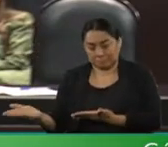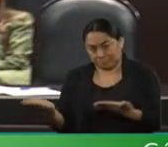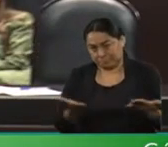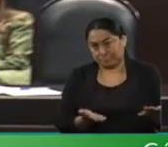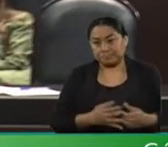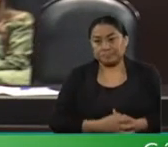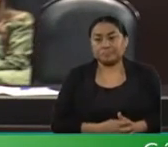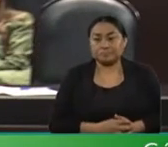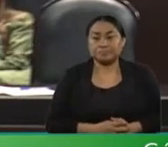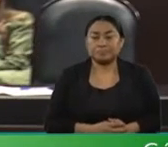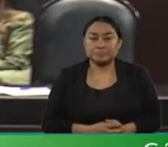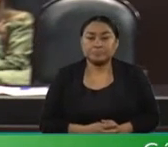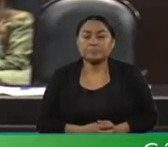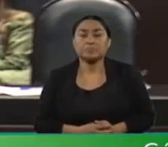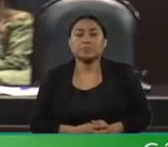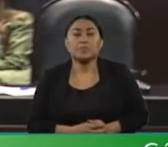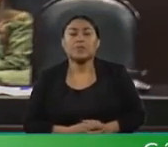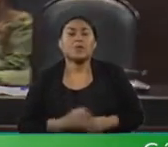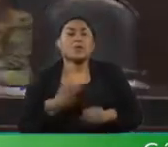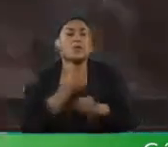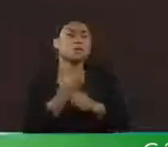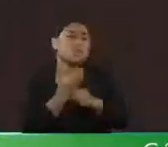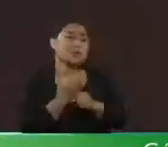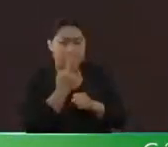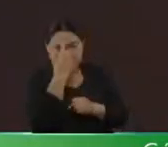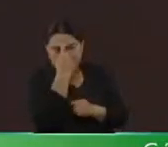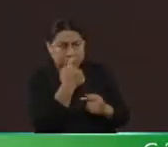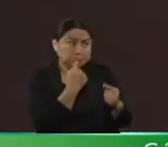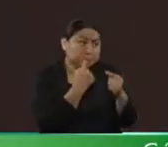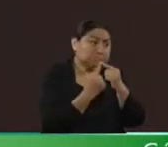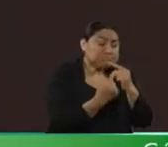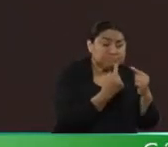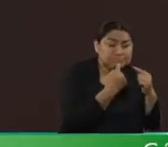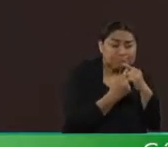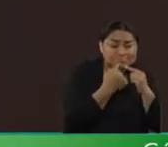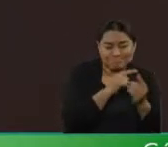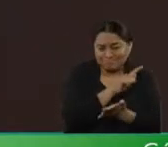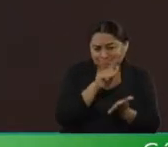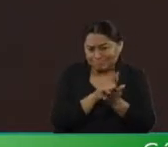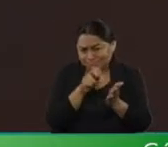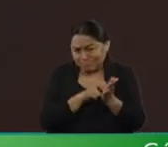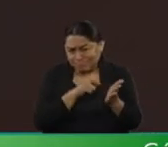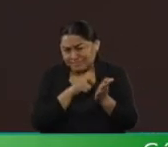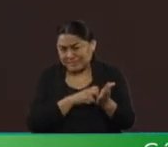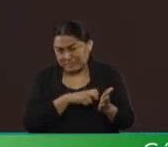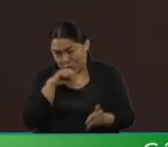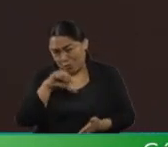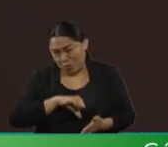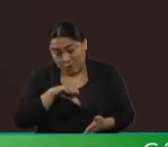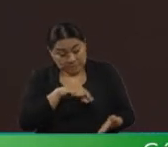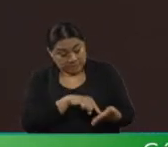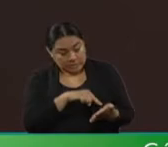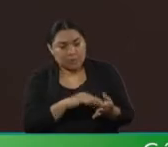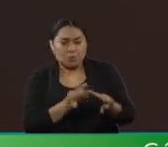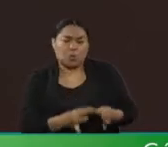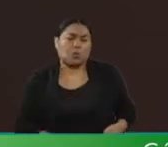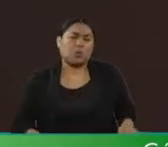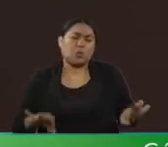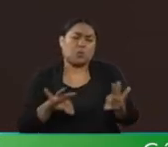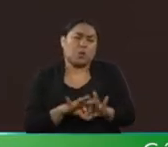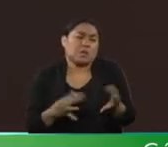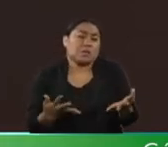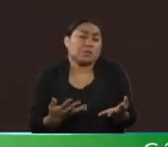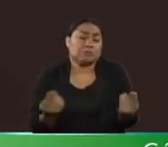adelante el dictamen a discusión del día de hoy tiene particular importancia por atender uno de los